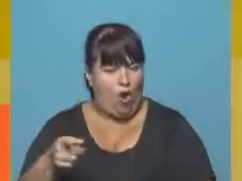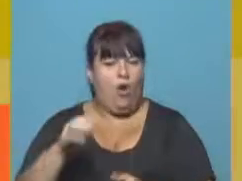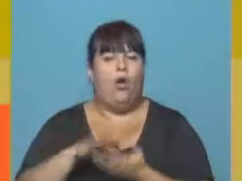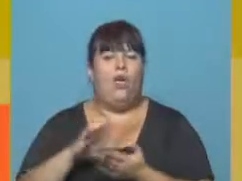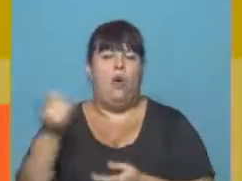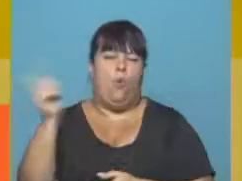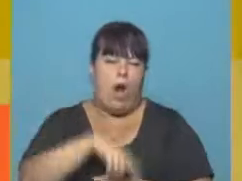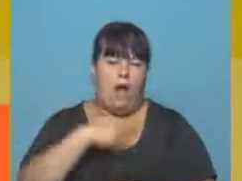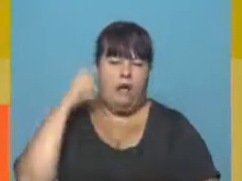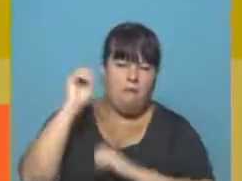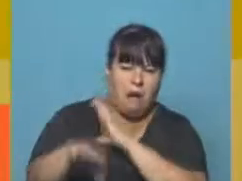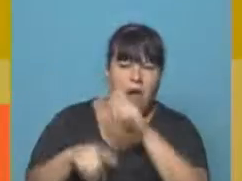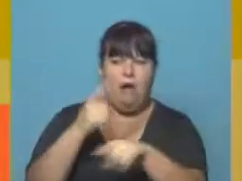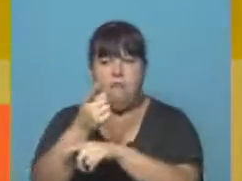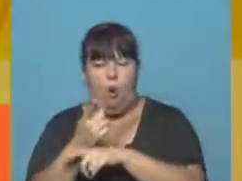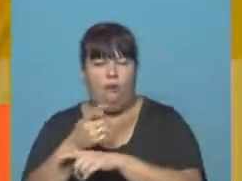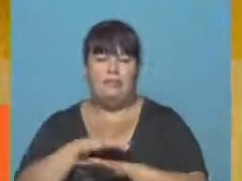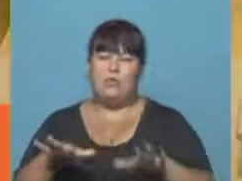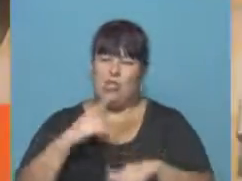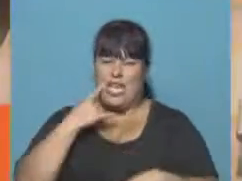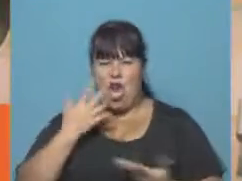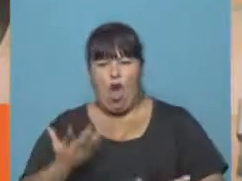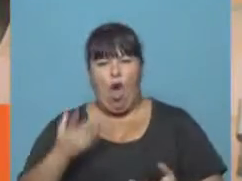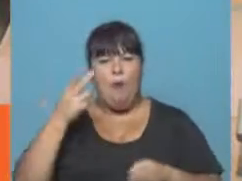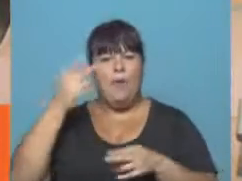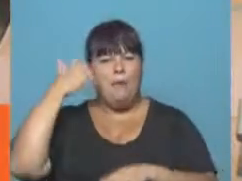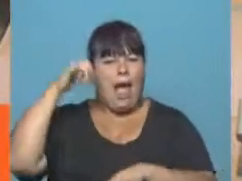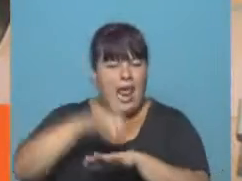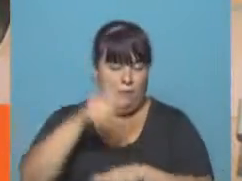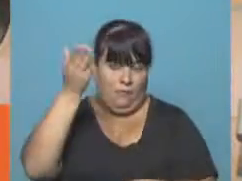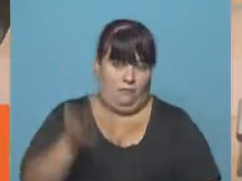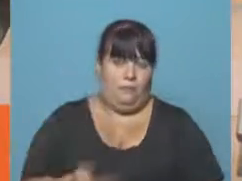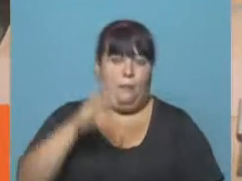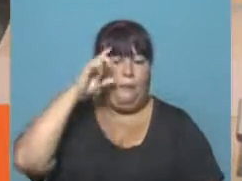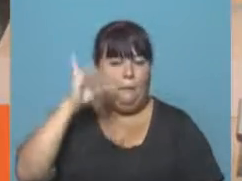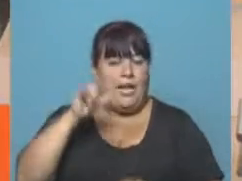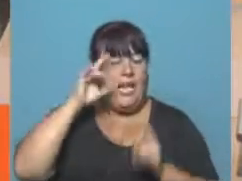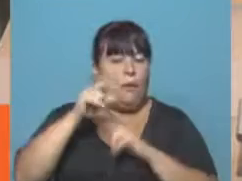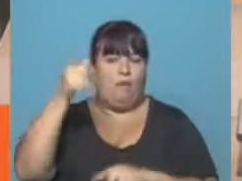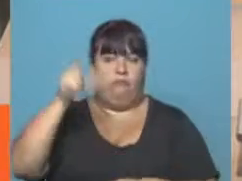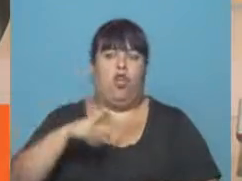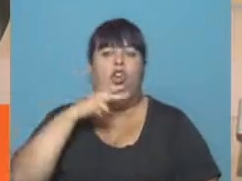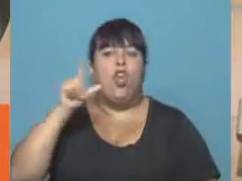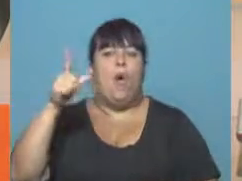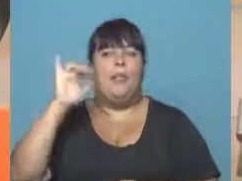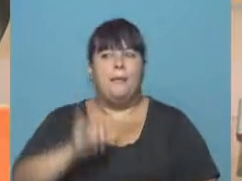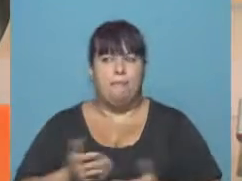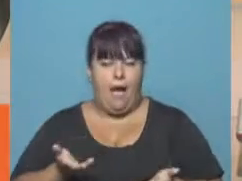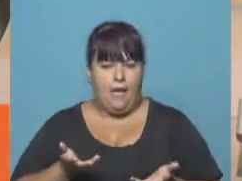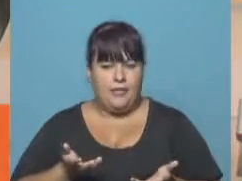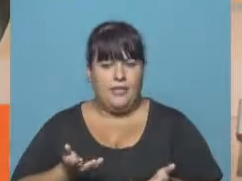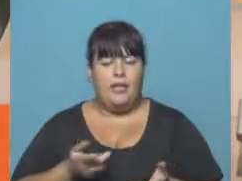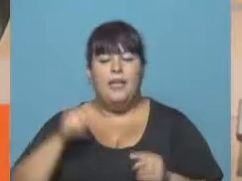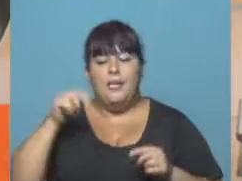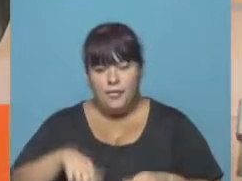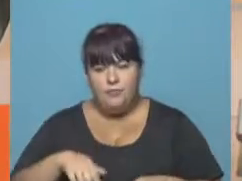con escrache, con una situación realmente incómoda en el aeroparque para un hombre como Pérez Esquivel, el Premio Nobel de la Paz. Y se ha